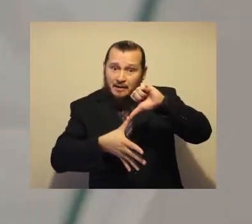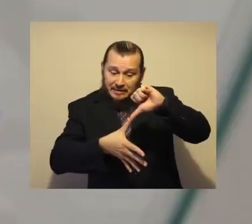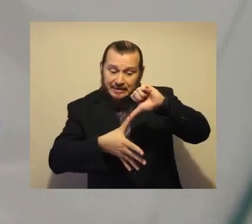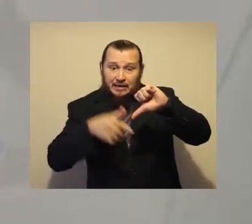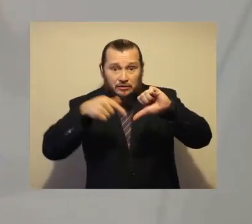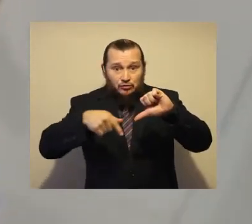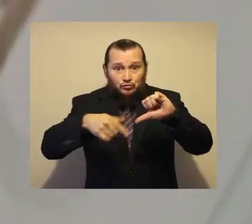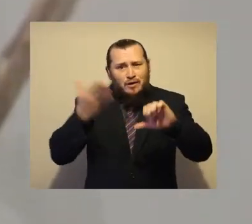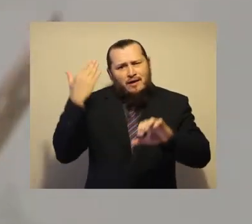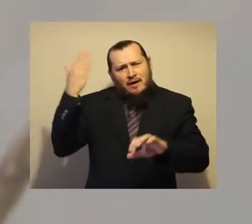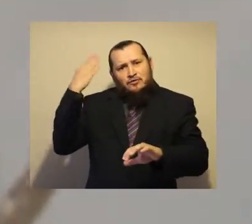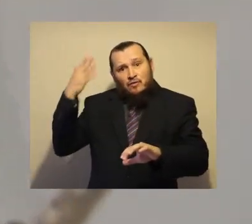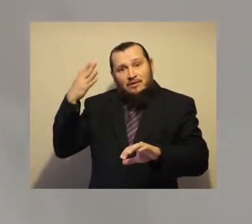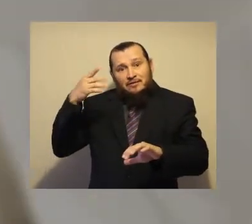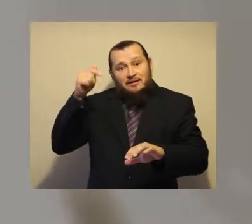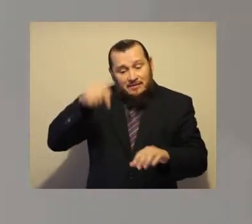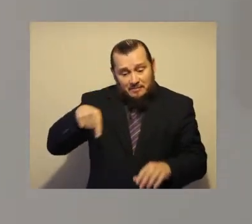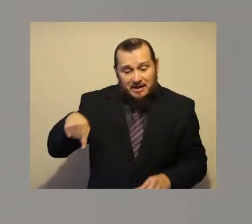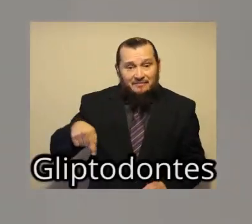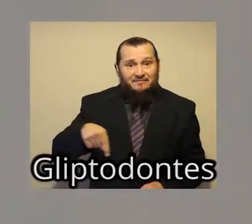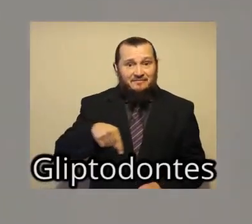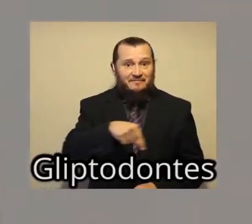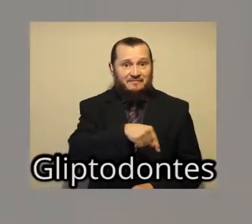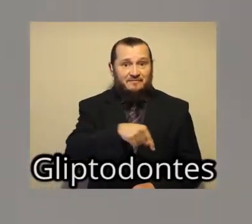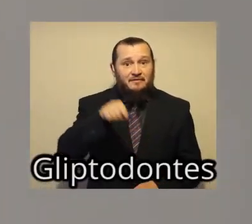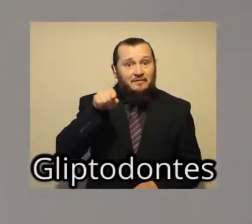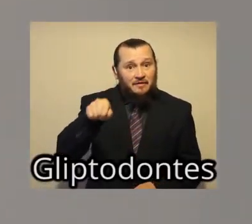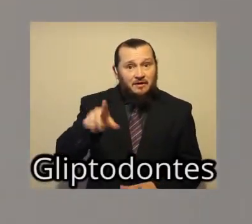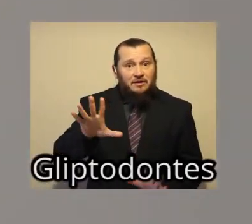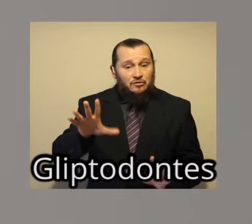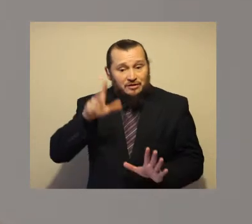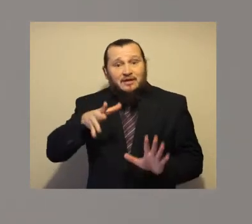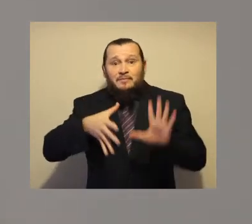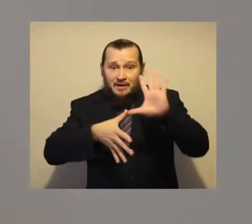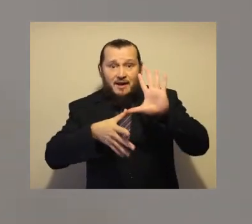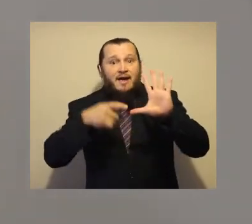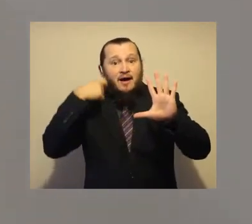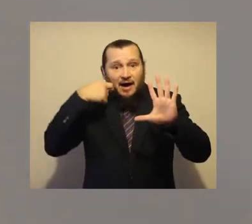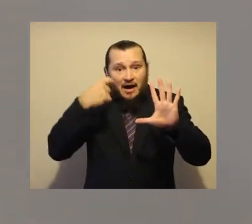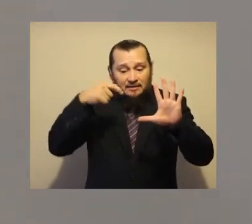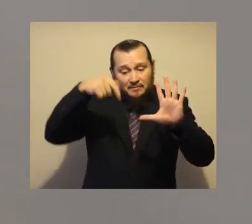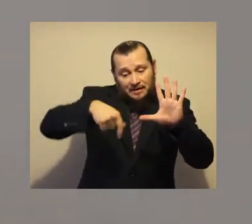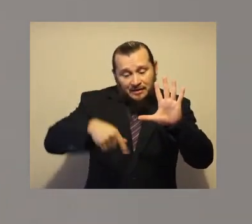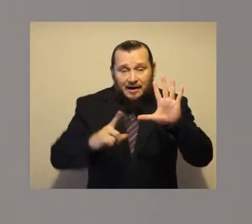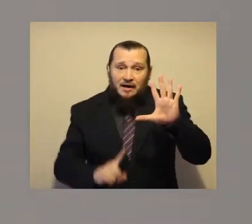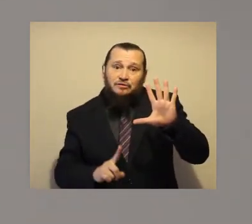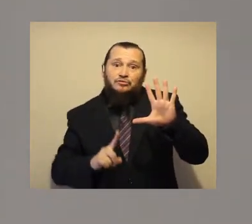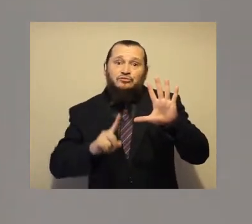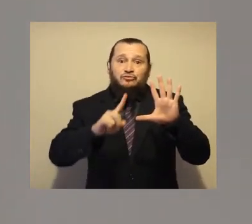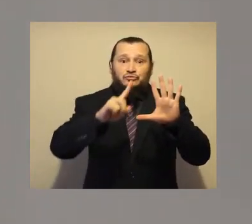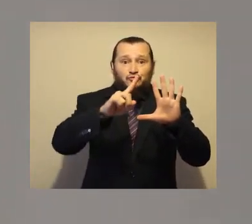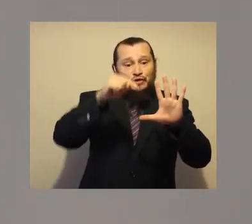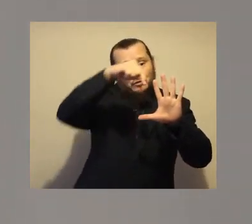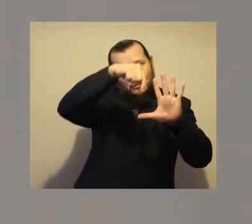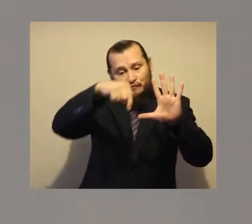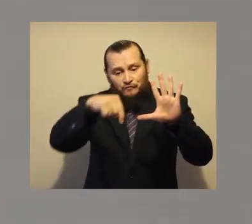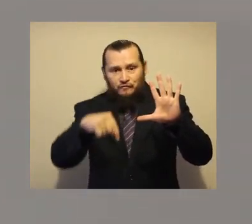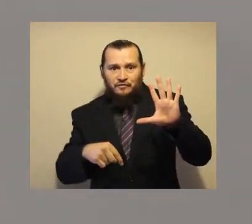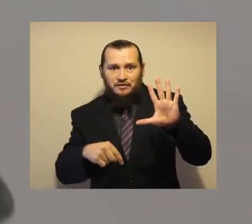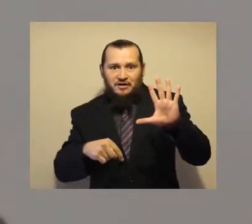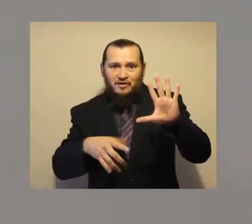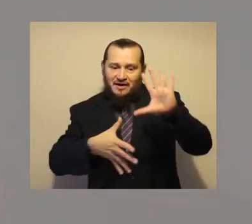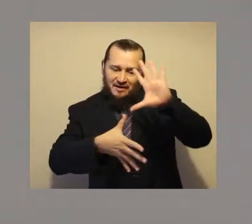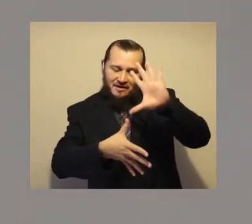Sur desde hace mucho tiempo atrás, como los gliptodontes, y las especies inmigrantes, que son aquellas cuyos ancestros ingresaron